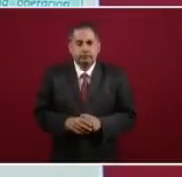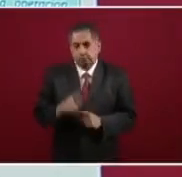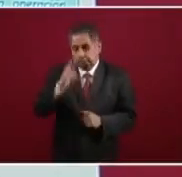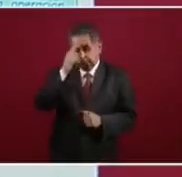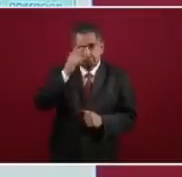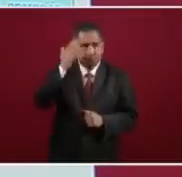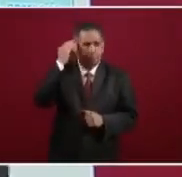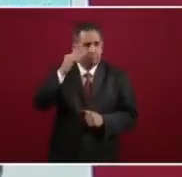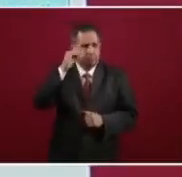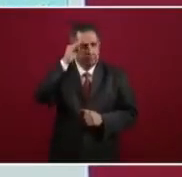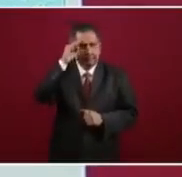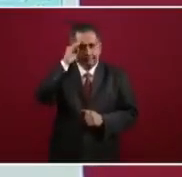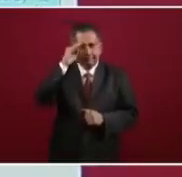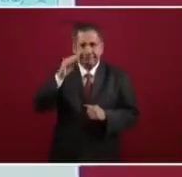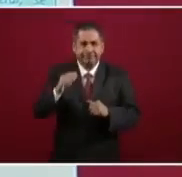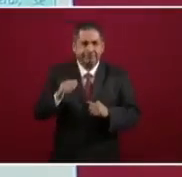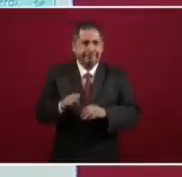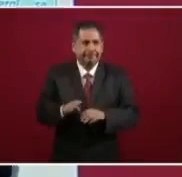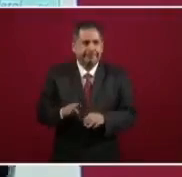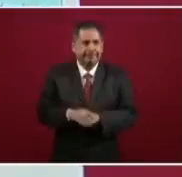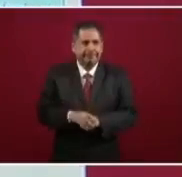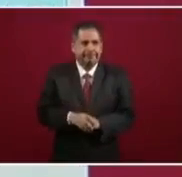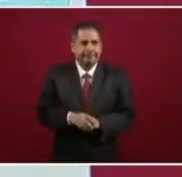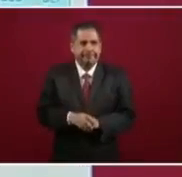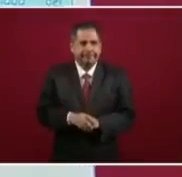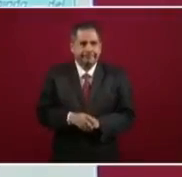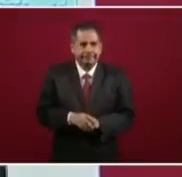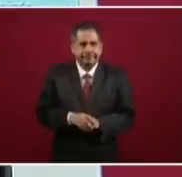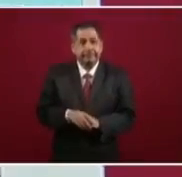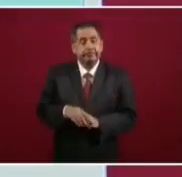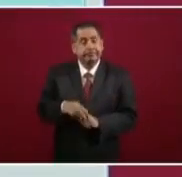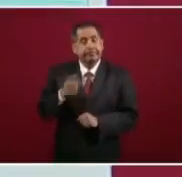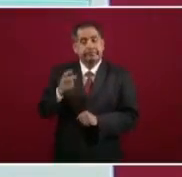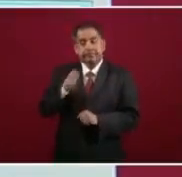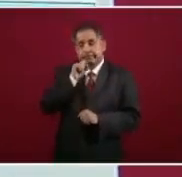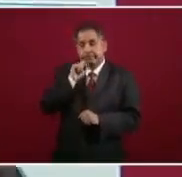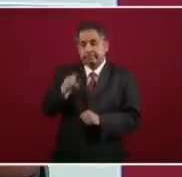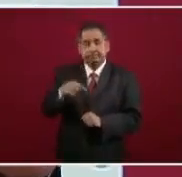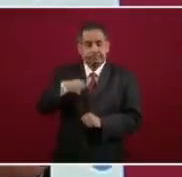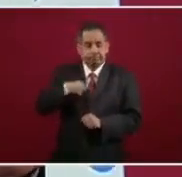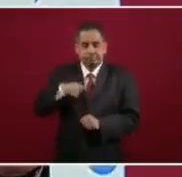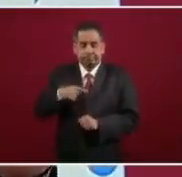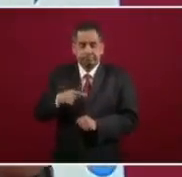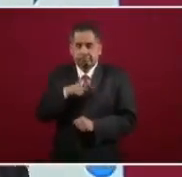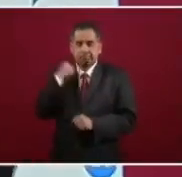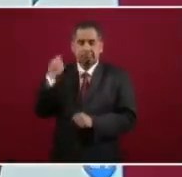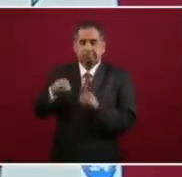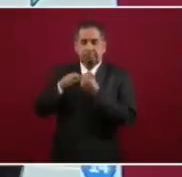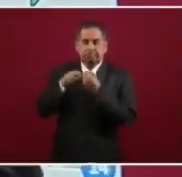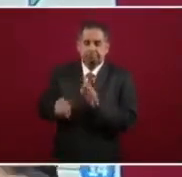pensaban que ya de esa no me levantaba